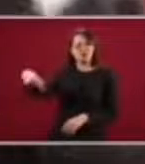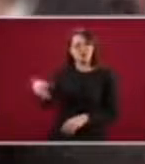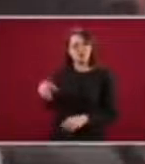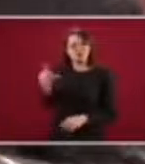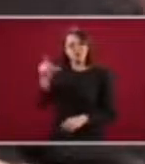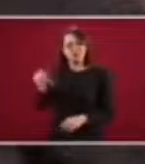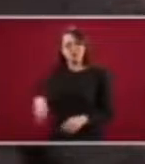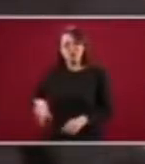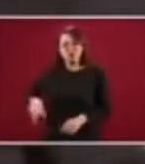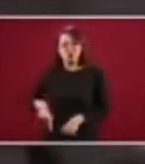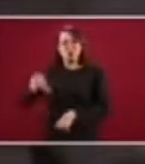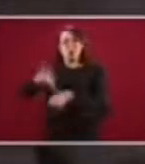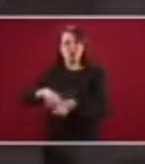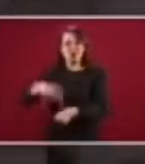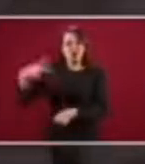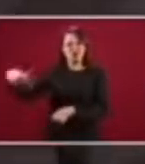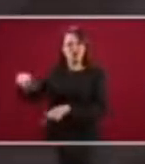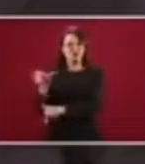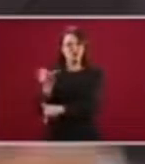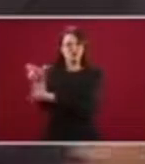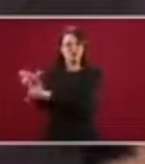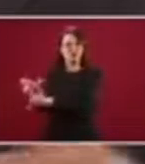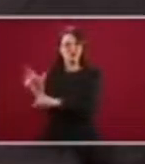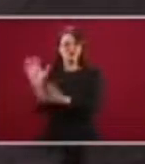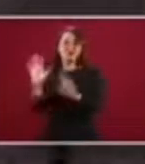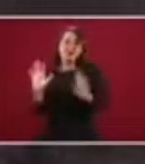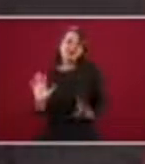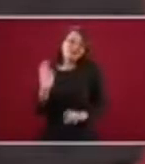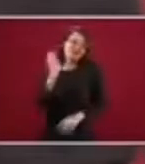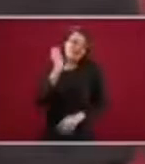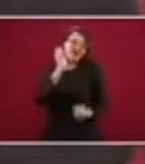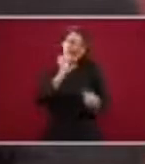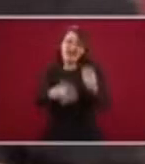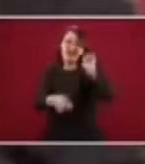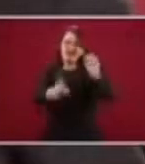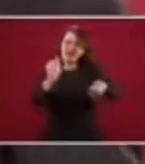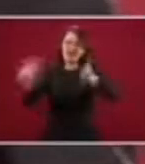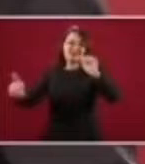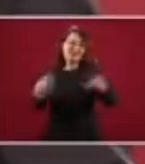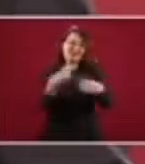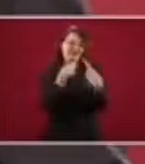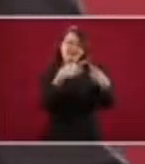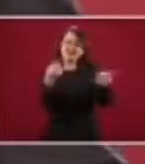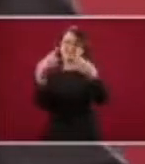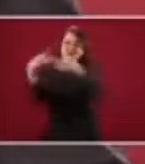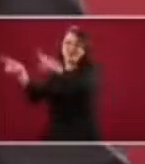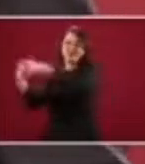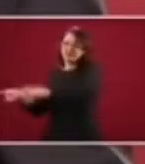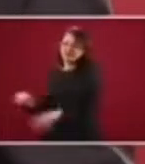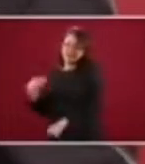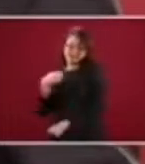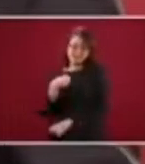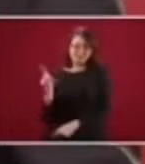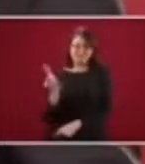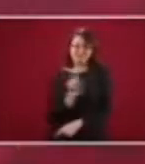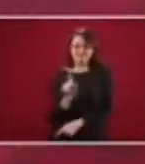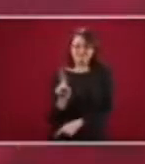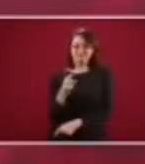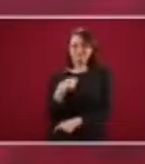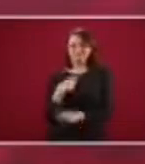y van los gobernadores y cada quien tiene su estrategia no es nuestro caso